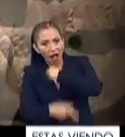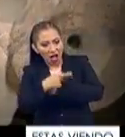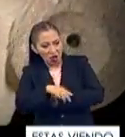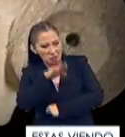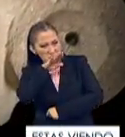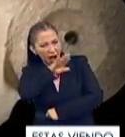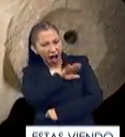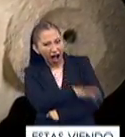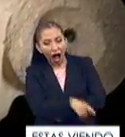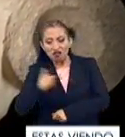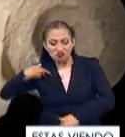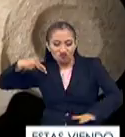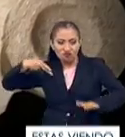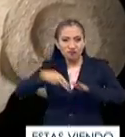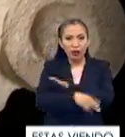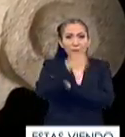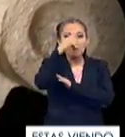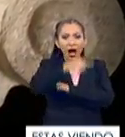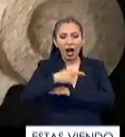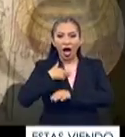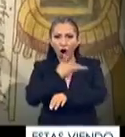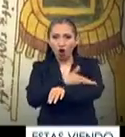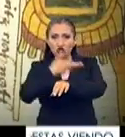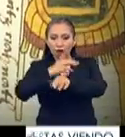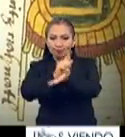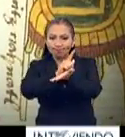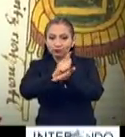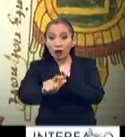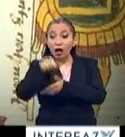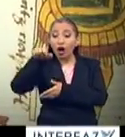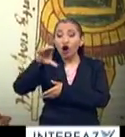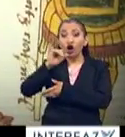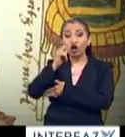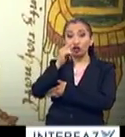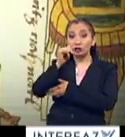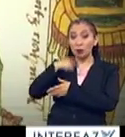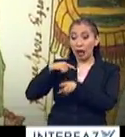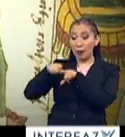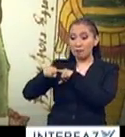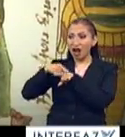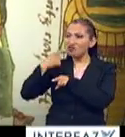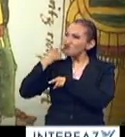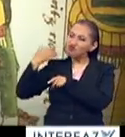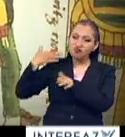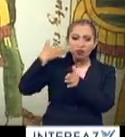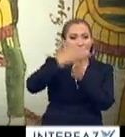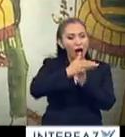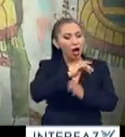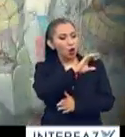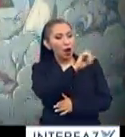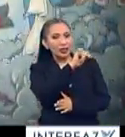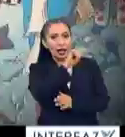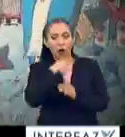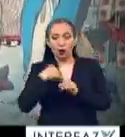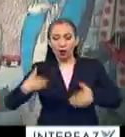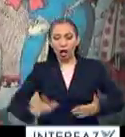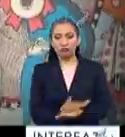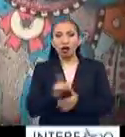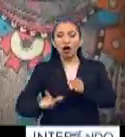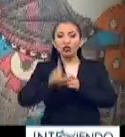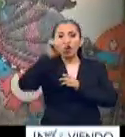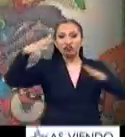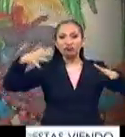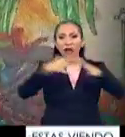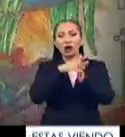deshonra y decidieron matarla para lavar su honor. Cuando Coyolxauhqui y sus hermanos llegaron ante Coatlicue, nació el dios de la